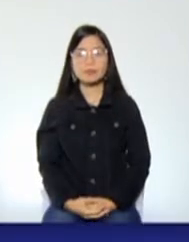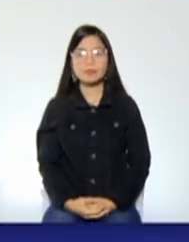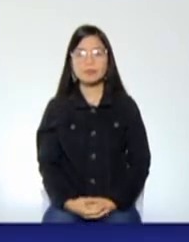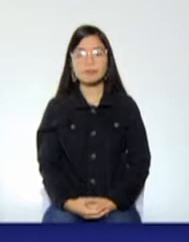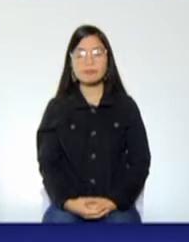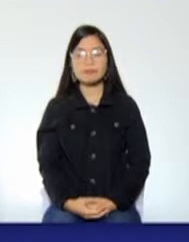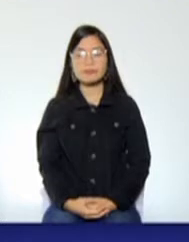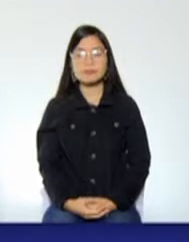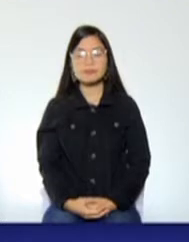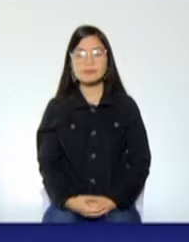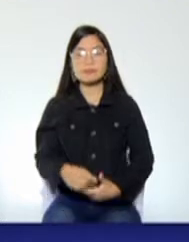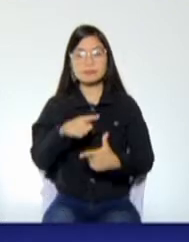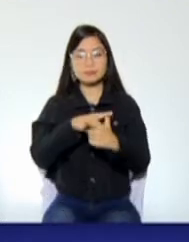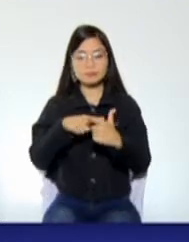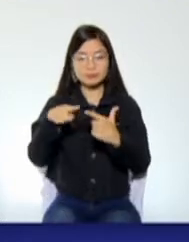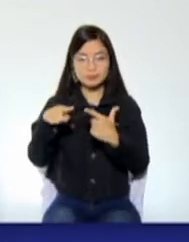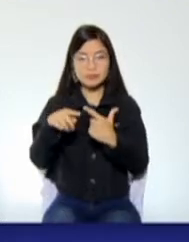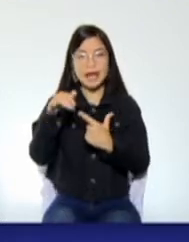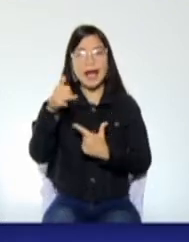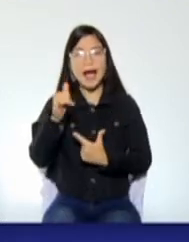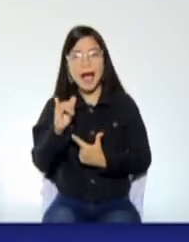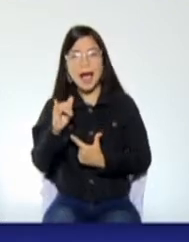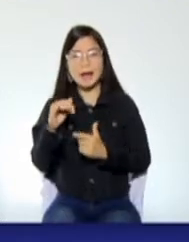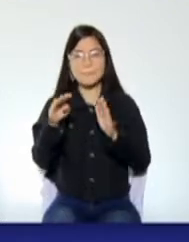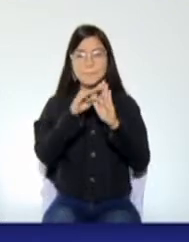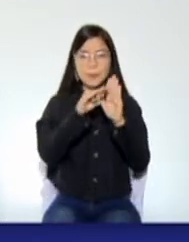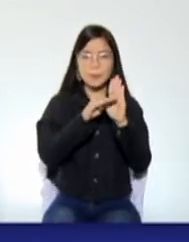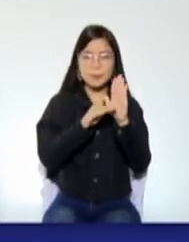raíz de un cociente,